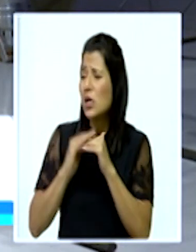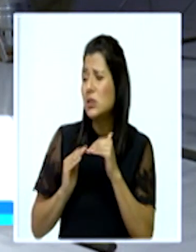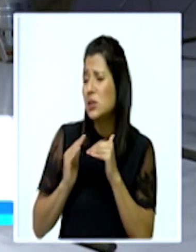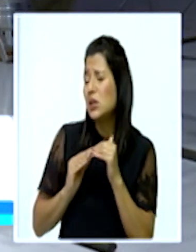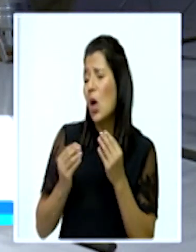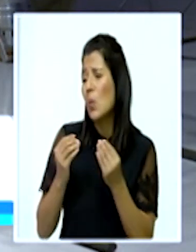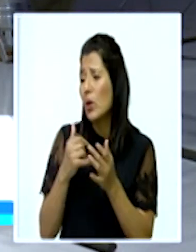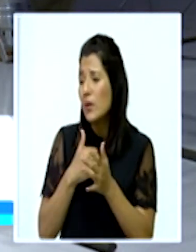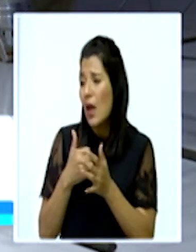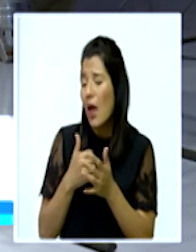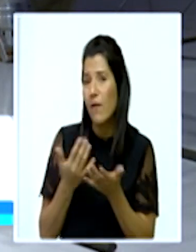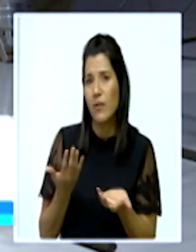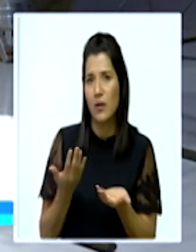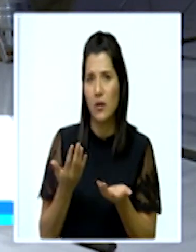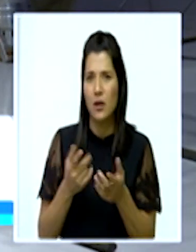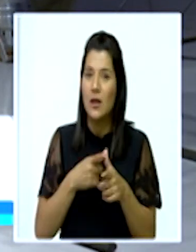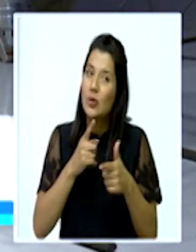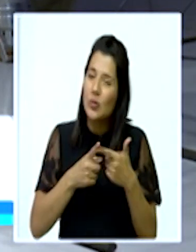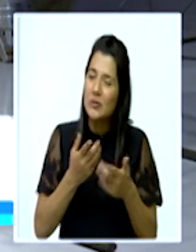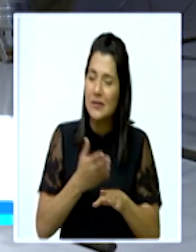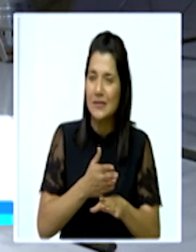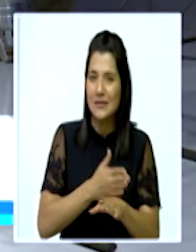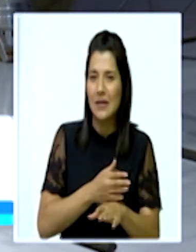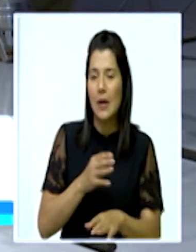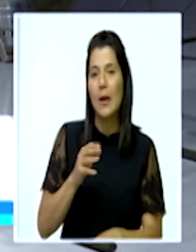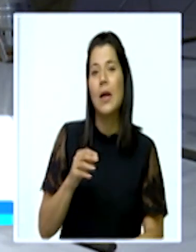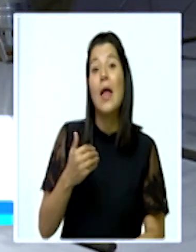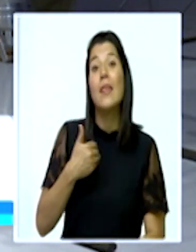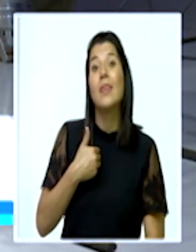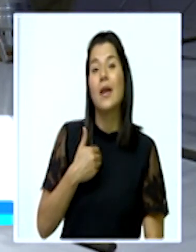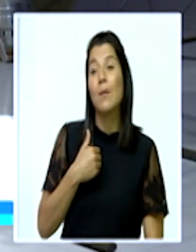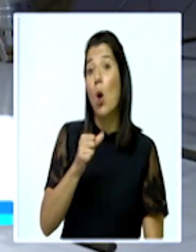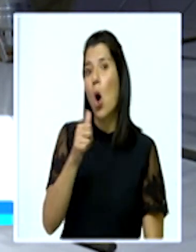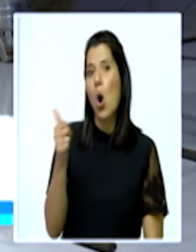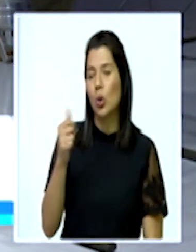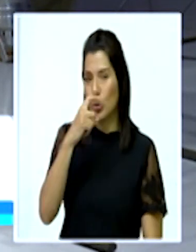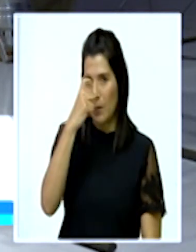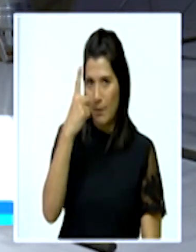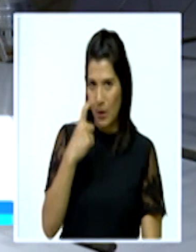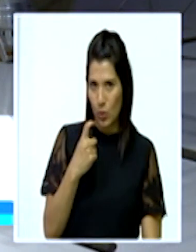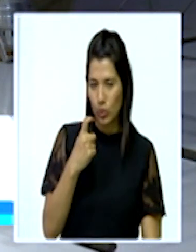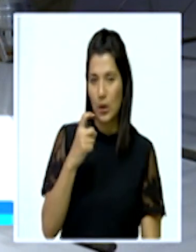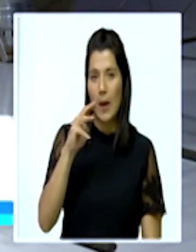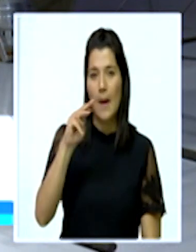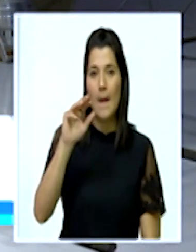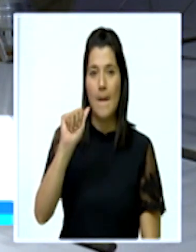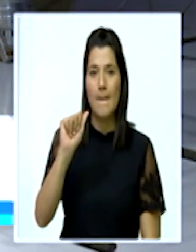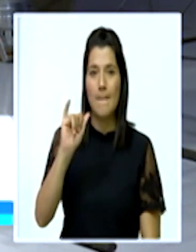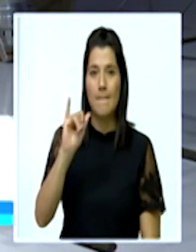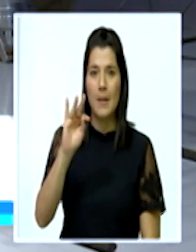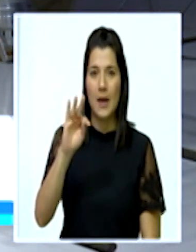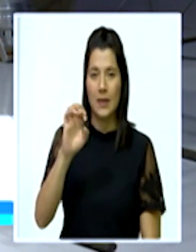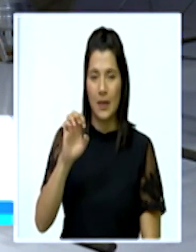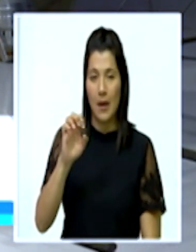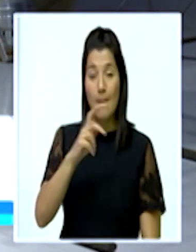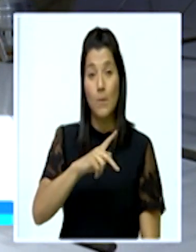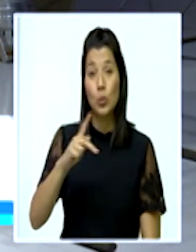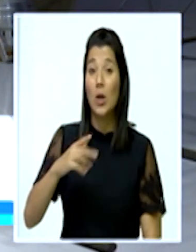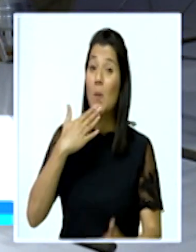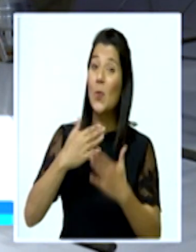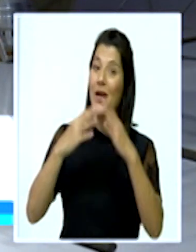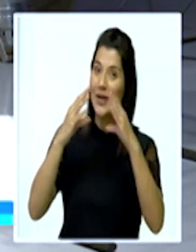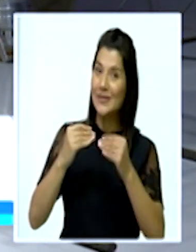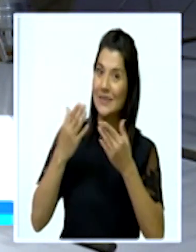hay que ver esa parte. María Esther, tenemos nuevamente otra consulta, Maite de Punta Arenas. Buenas noches,